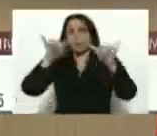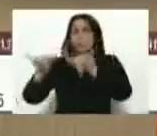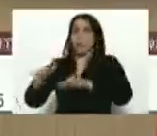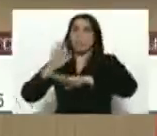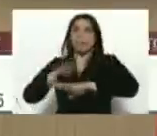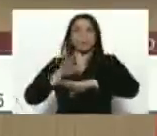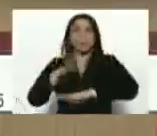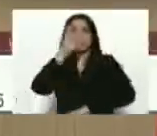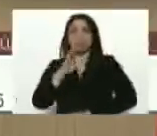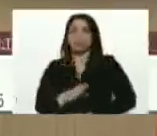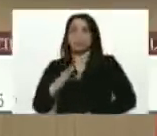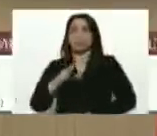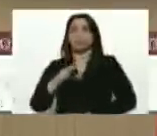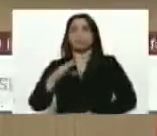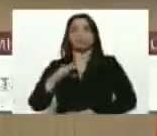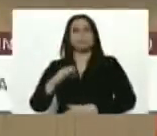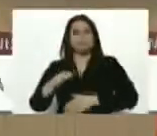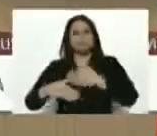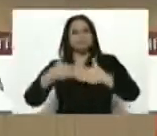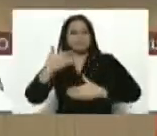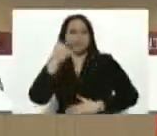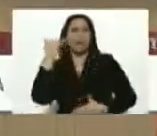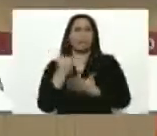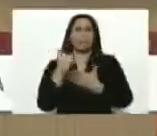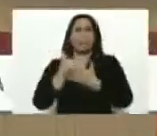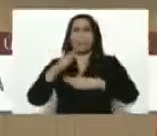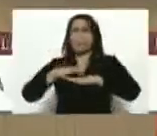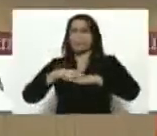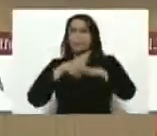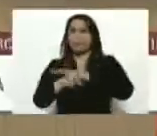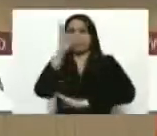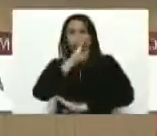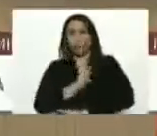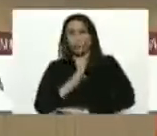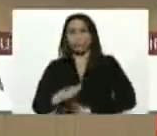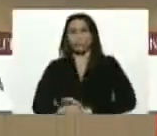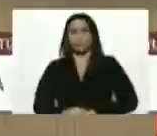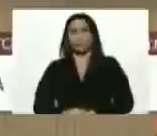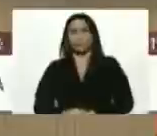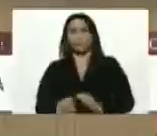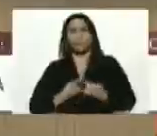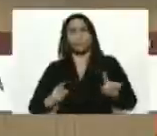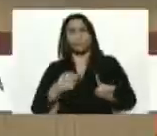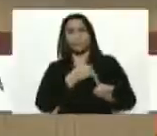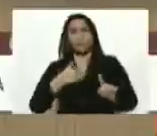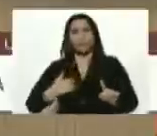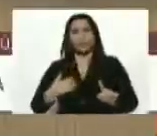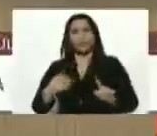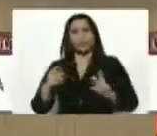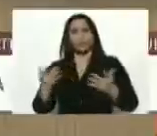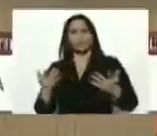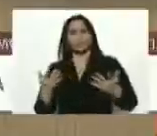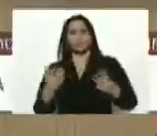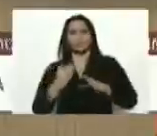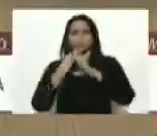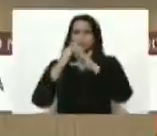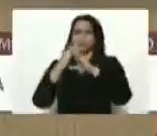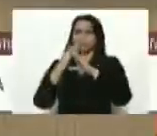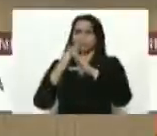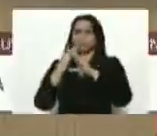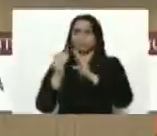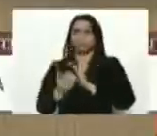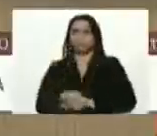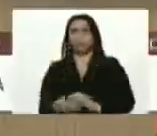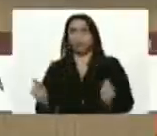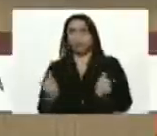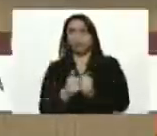en Brasil, ya vamos a ver más adelante lo que está ocurriendo con Brasil. Pero yo quería hacer un paréntesis particular con